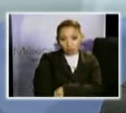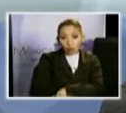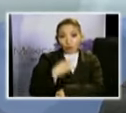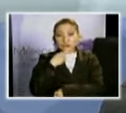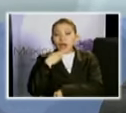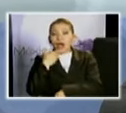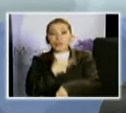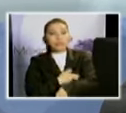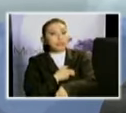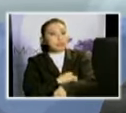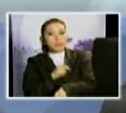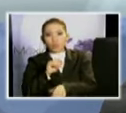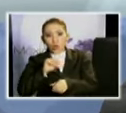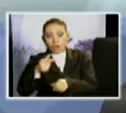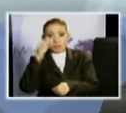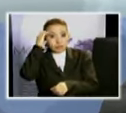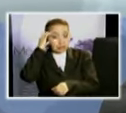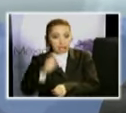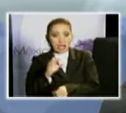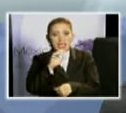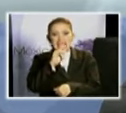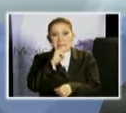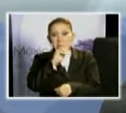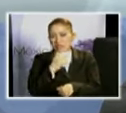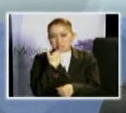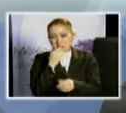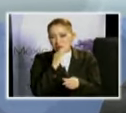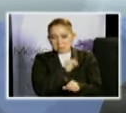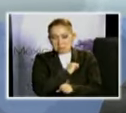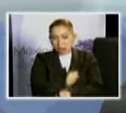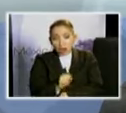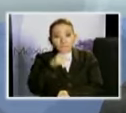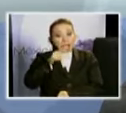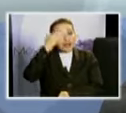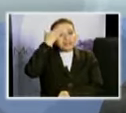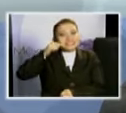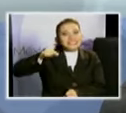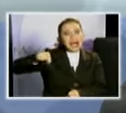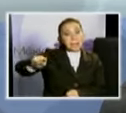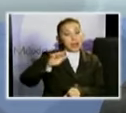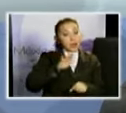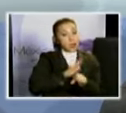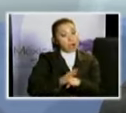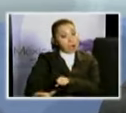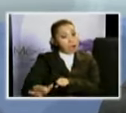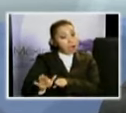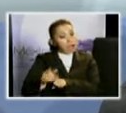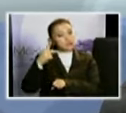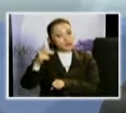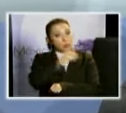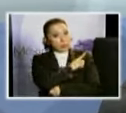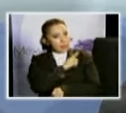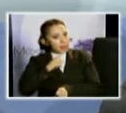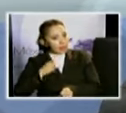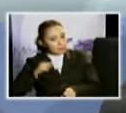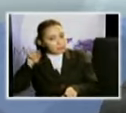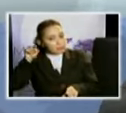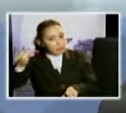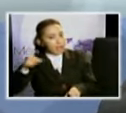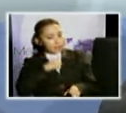consumir drogas no es un crimen, que lo haga, pero que sepa también cuáles son sus deberes en